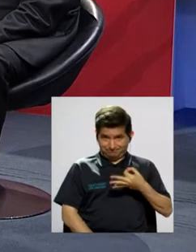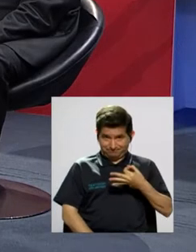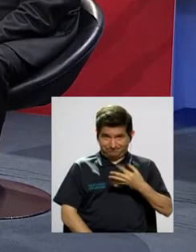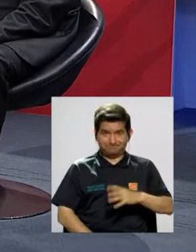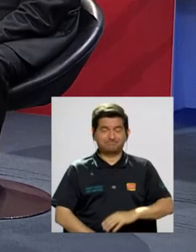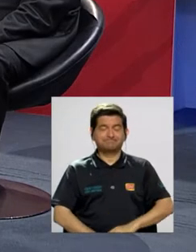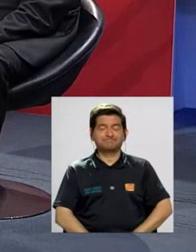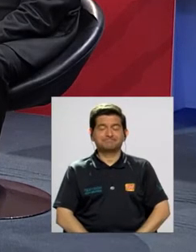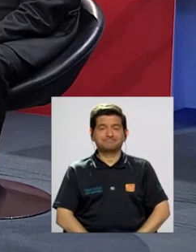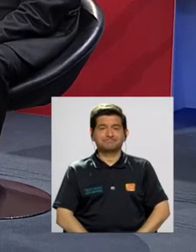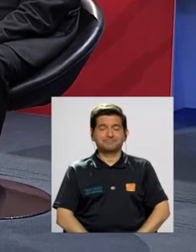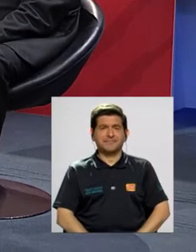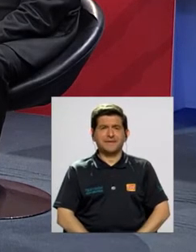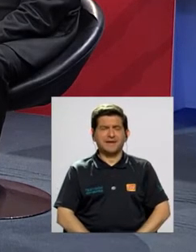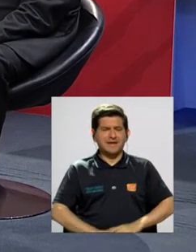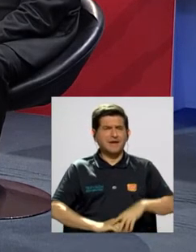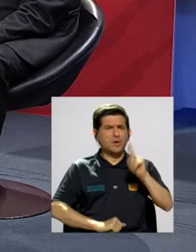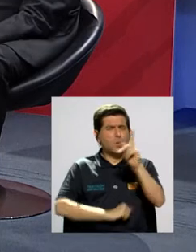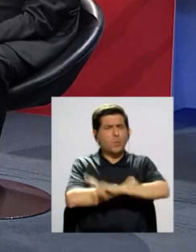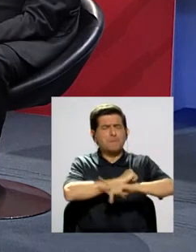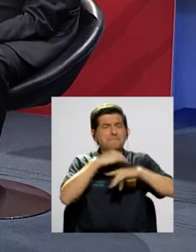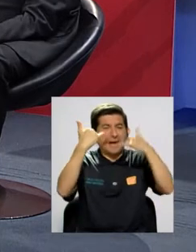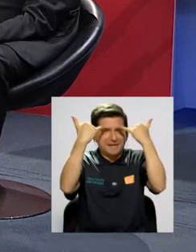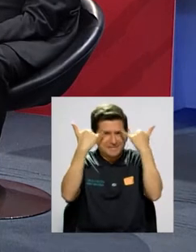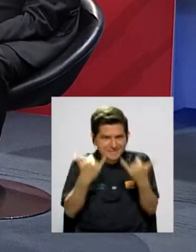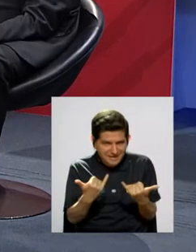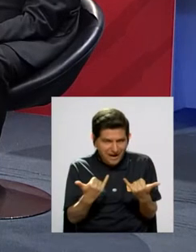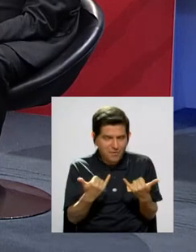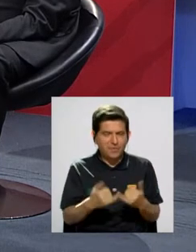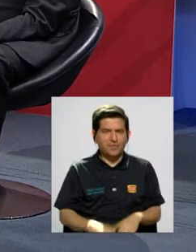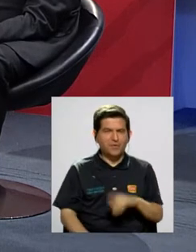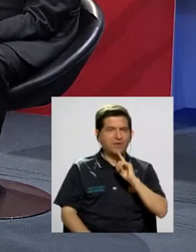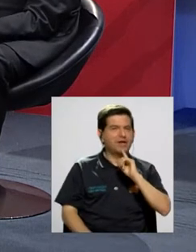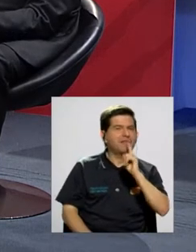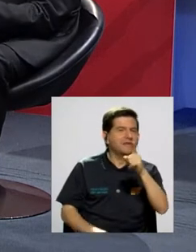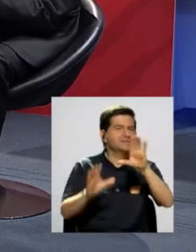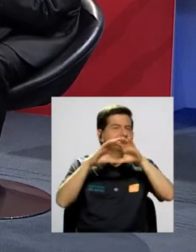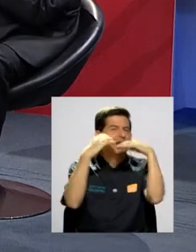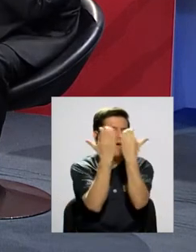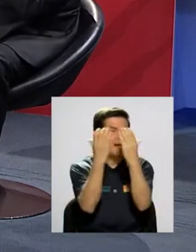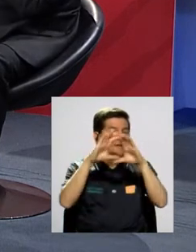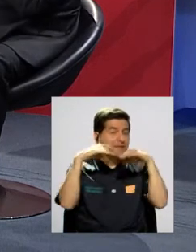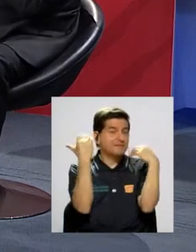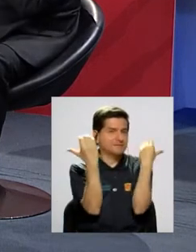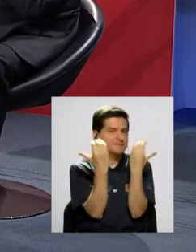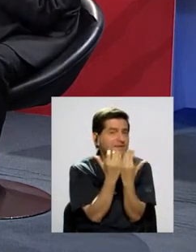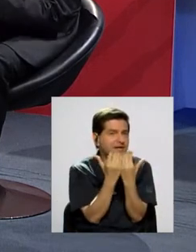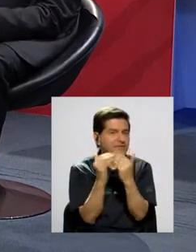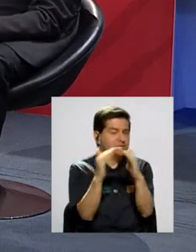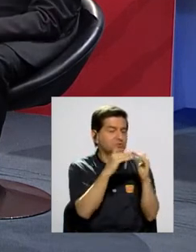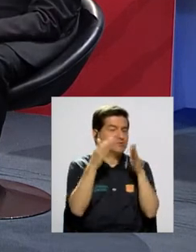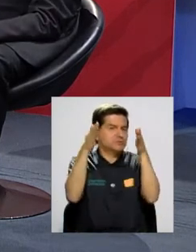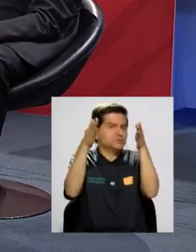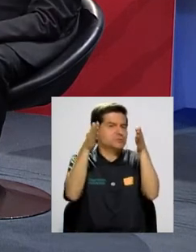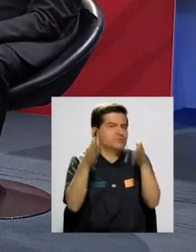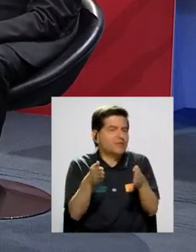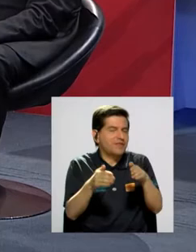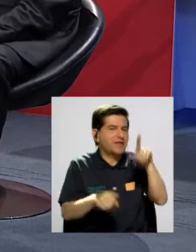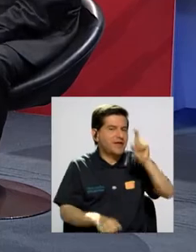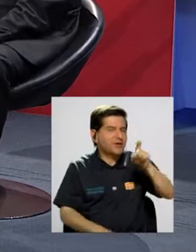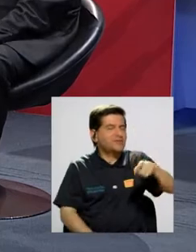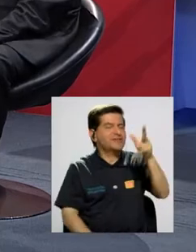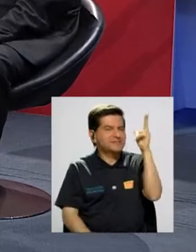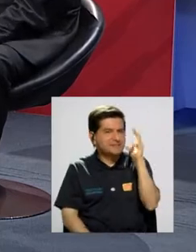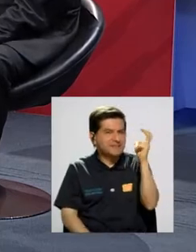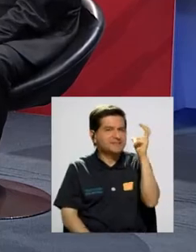¿Cómo poder leer un país que ahora usted le ponía una categoría que me parece que la ciudadanía debe escuchar eso